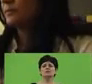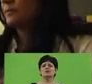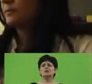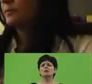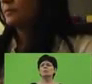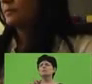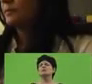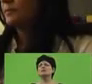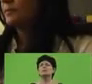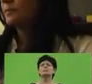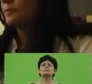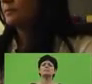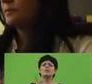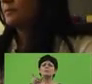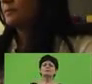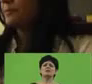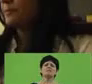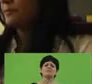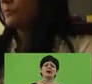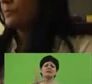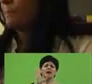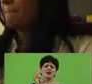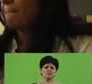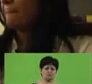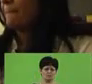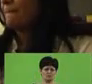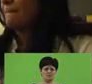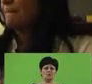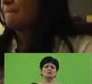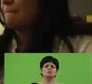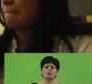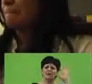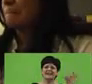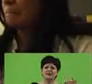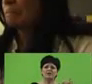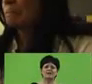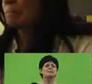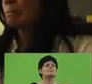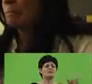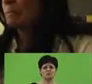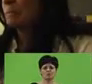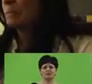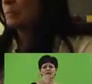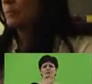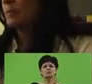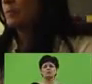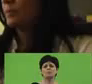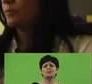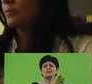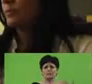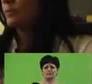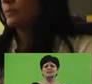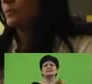alguien a quien le falta algo, ¿no? Y en realidad creo que no es a quien le falta algo, a nosotros, al resto que habla de